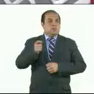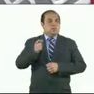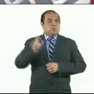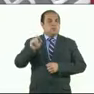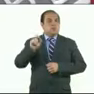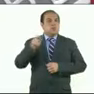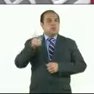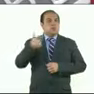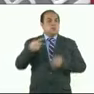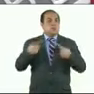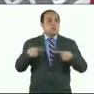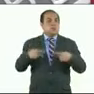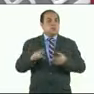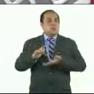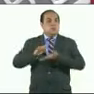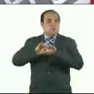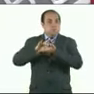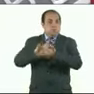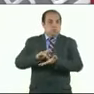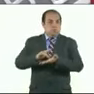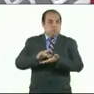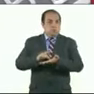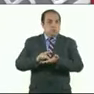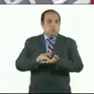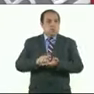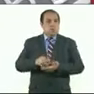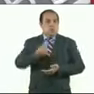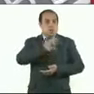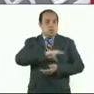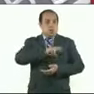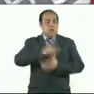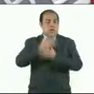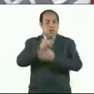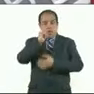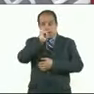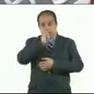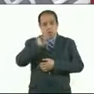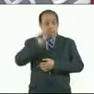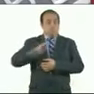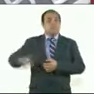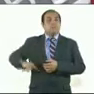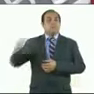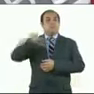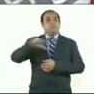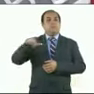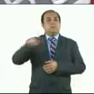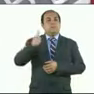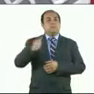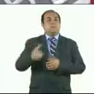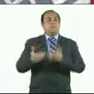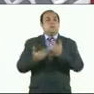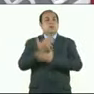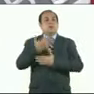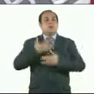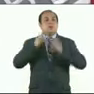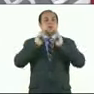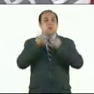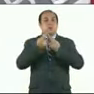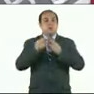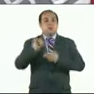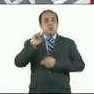27 personas que se les está dando el apoyo de renta. Como dijo la jefa de gobierno, el día de hoy a las 11 de la mañana tienen una reunión con el